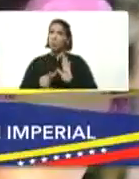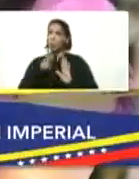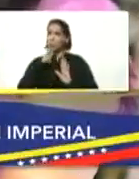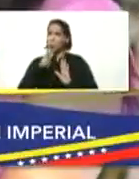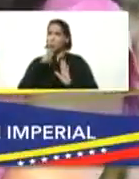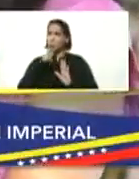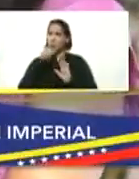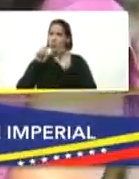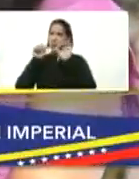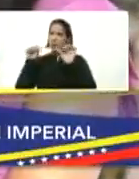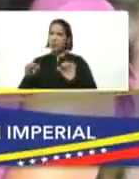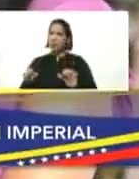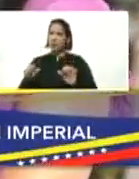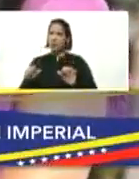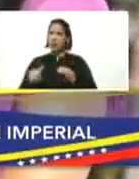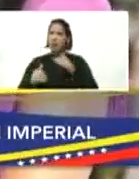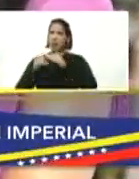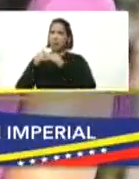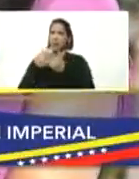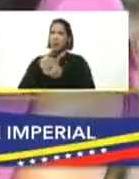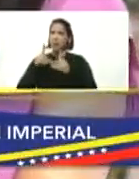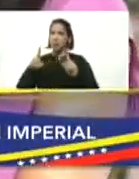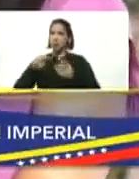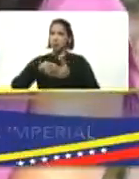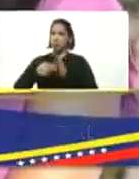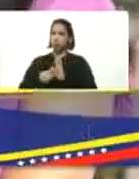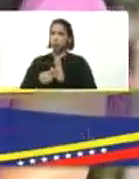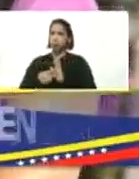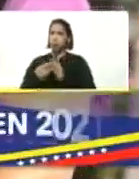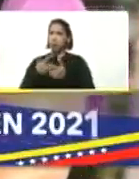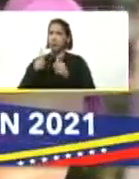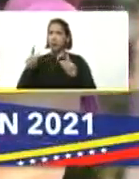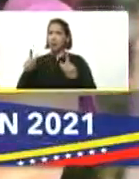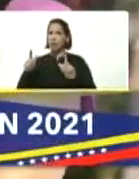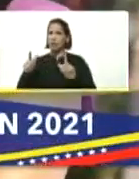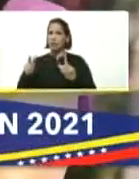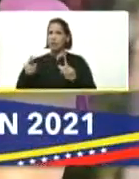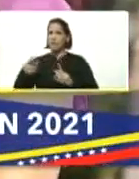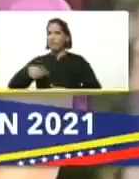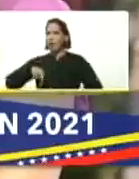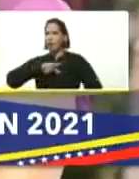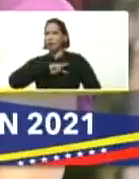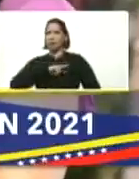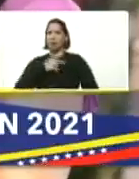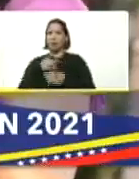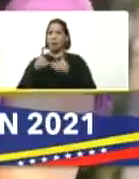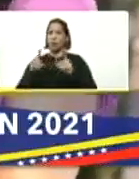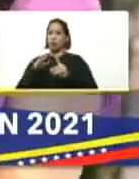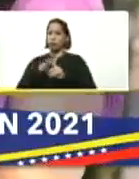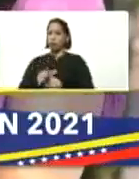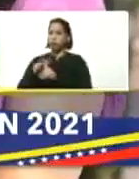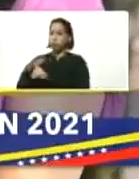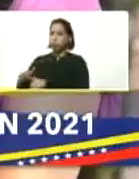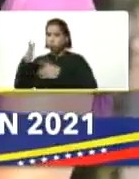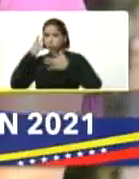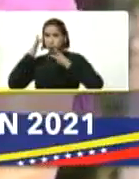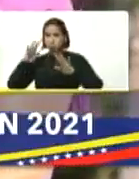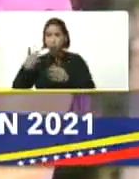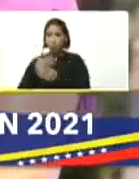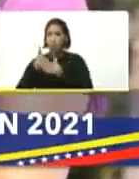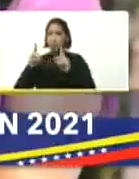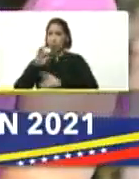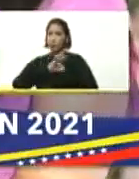este sistema y los límites de la democracia representativa liberal, que es una falsa democracia, que criminaliza los intentos de